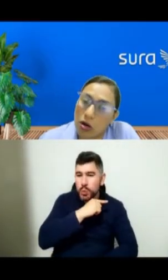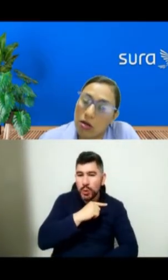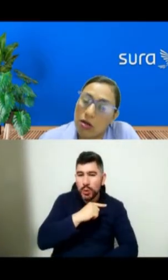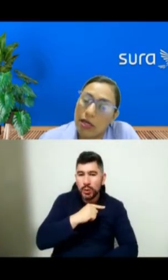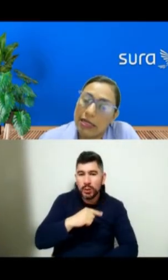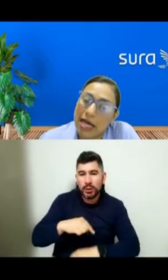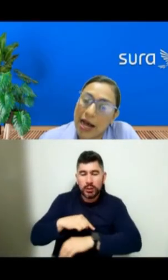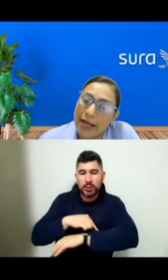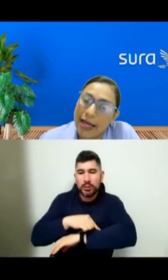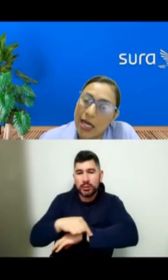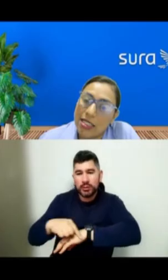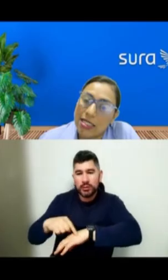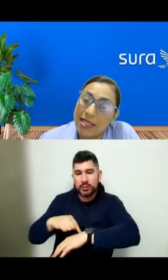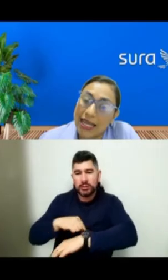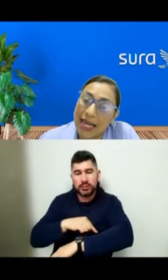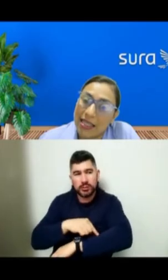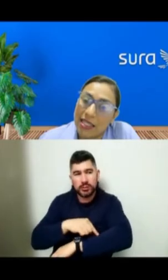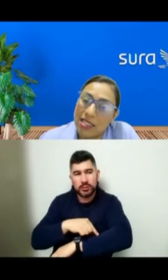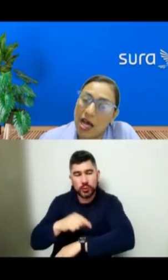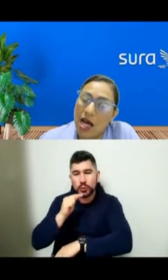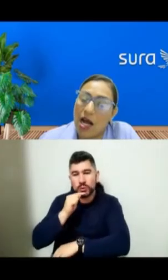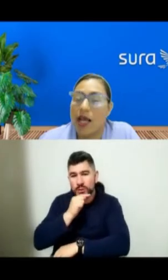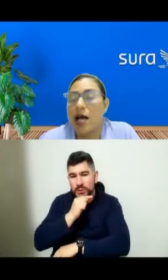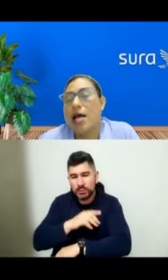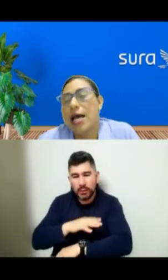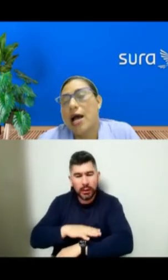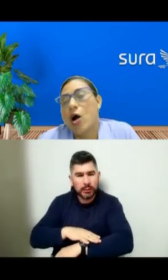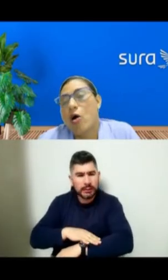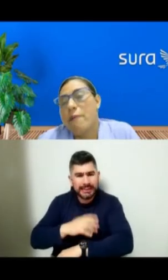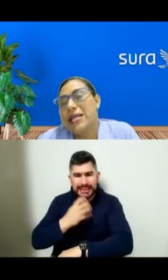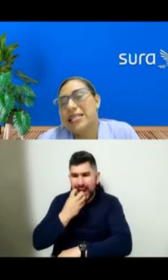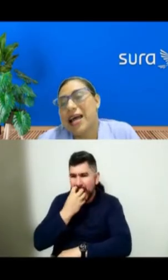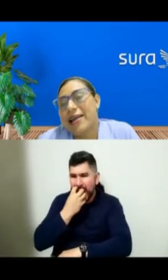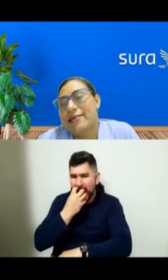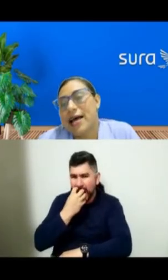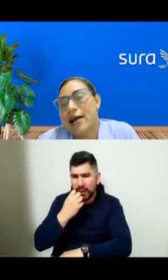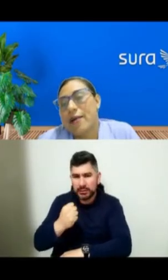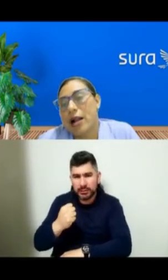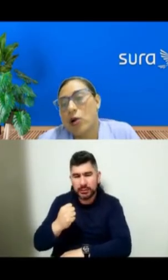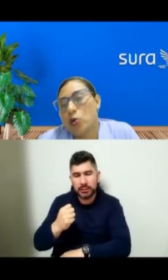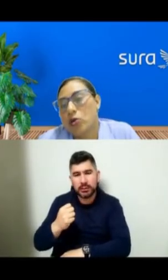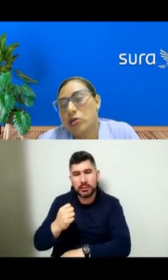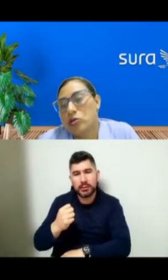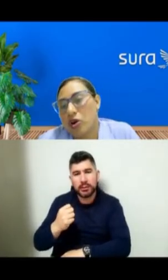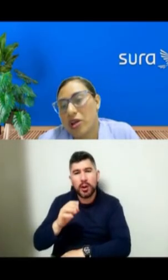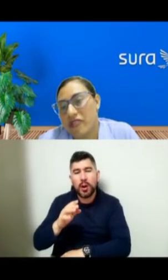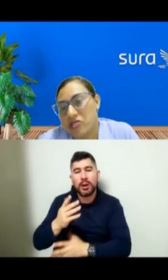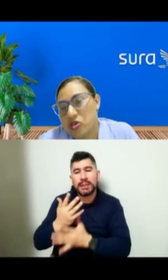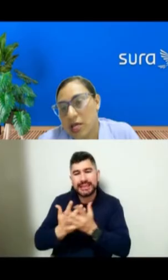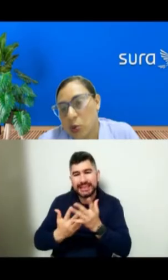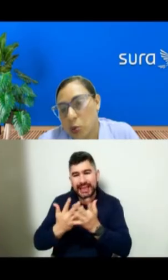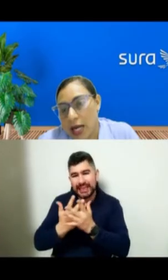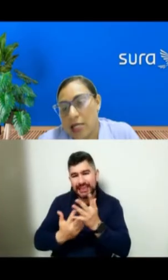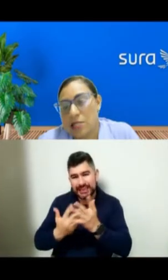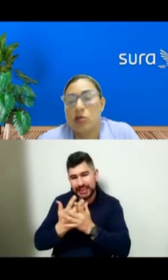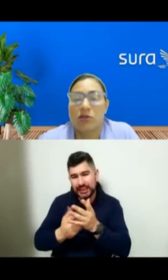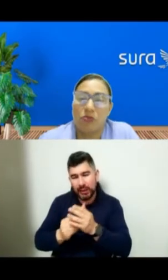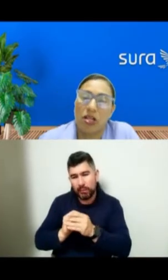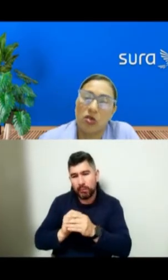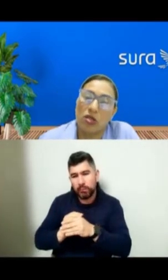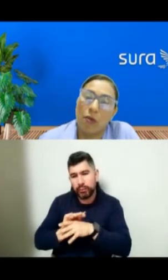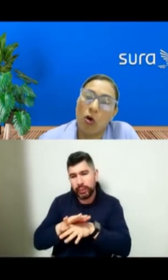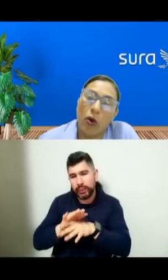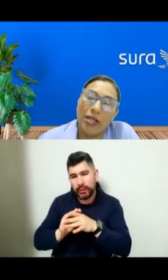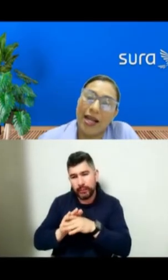hay calor en esa área, se siente caliente esa área, o empieza a salir sangre por alguno de nuestros orificios